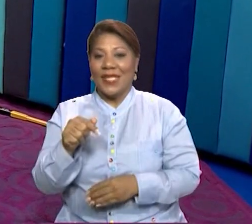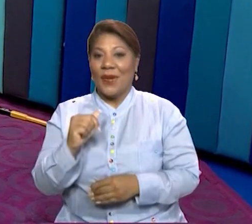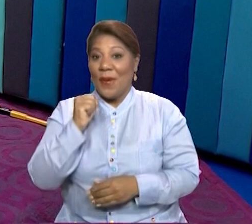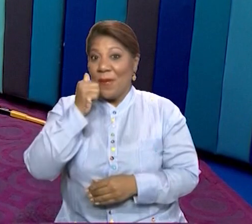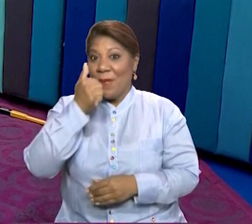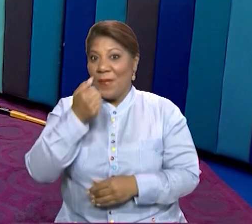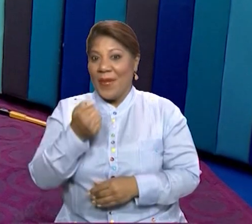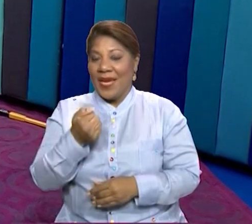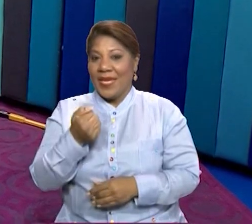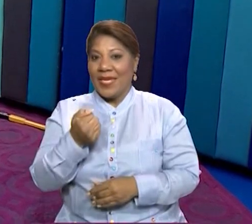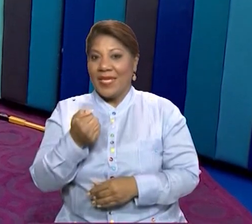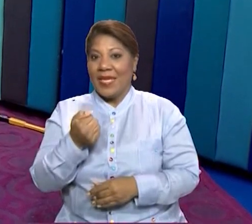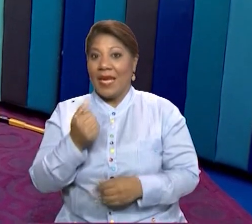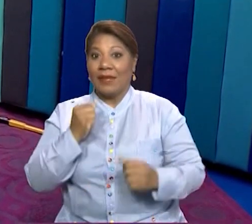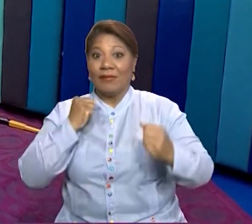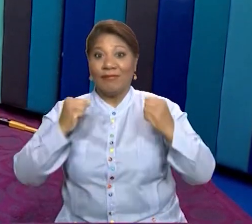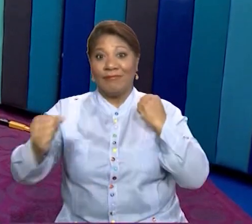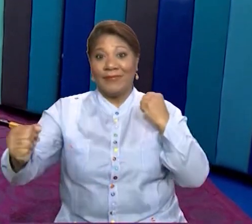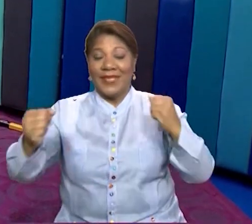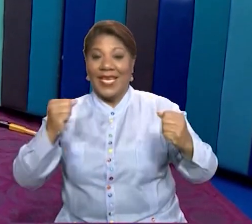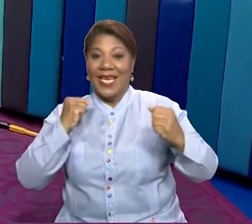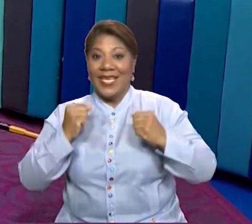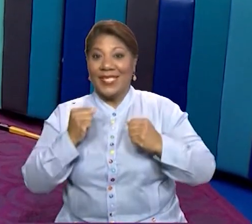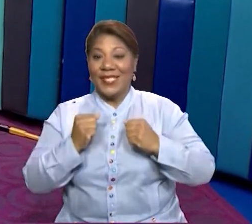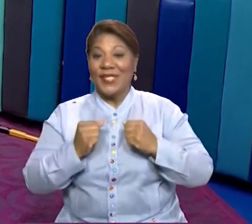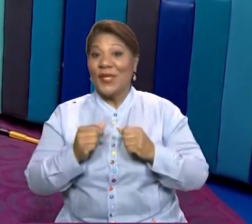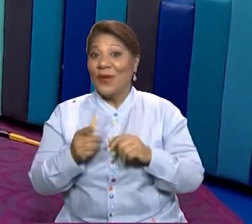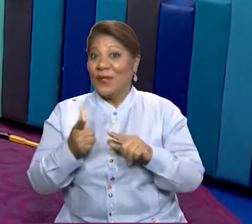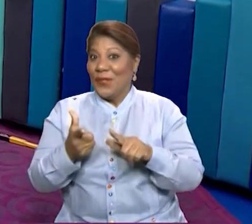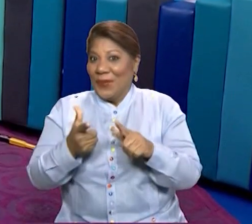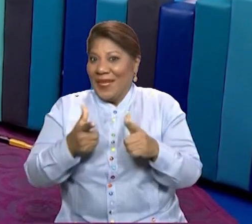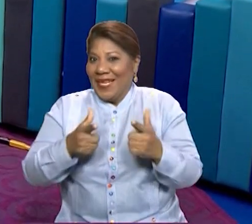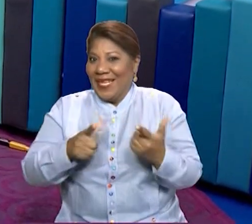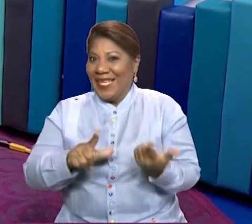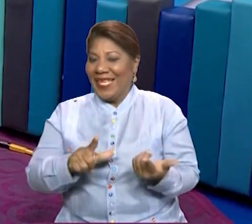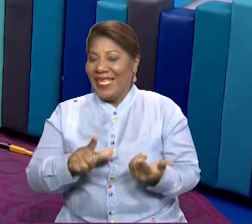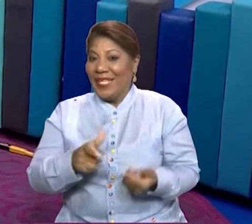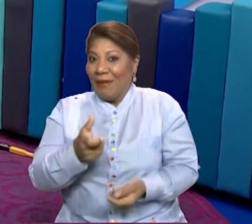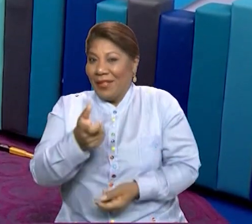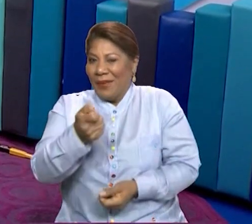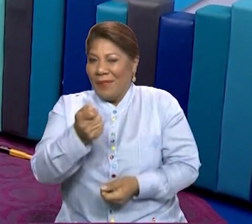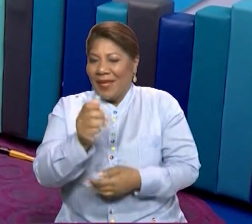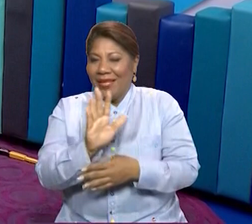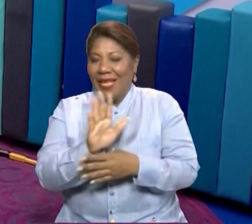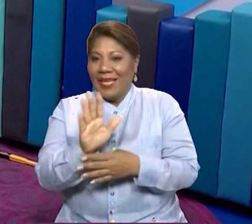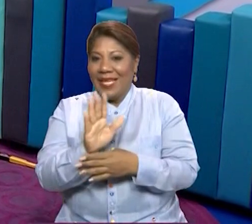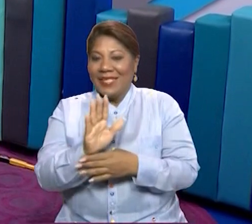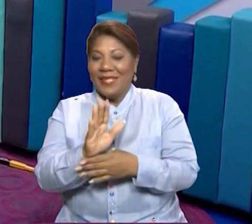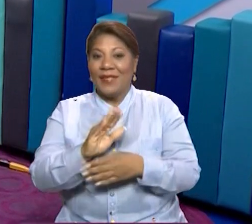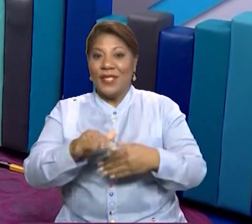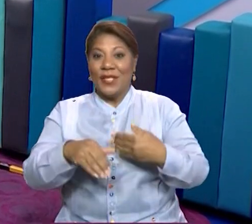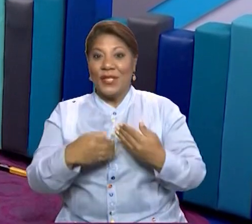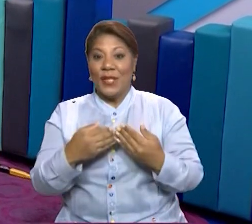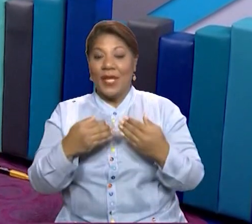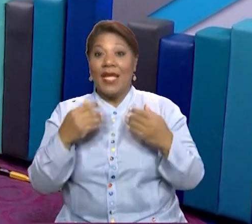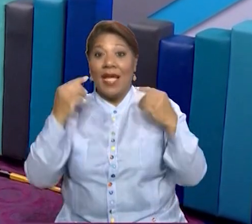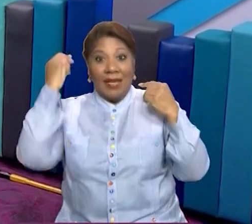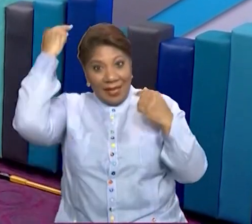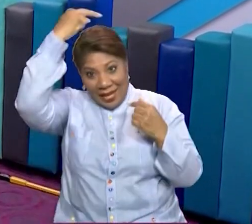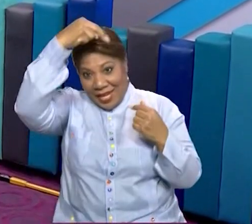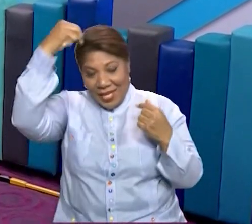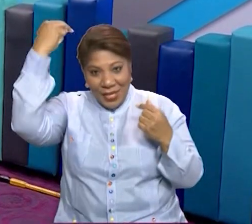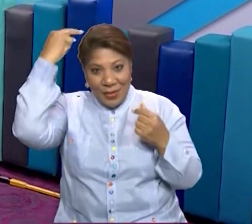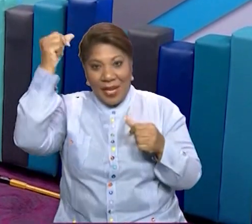Mañana estaremos haciendo algo de ejercicios aeróbicos, así que prepárense porque vamos a ejercitar nuestro cuerpo y a la vez nuestra neurona.